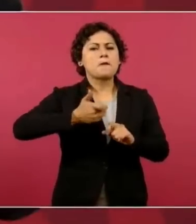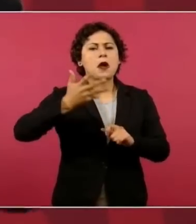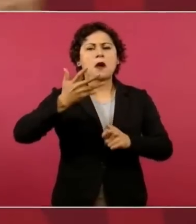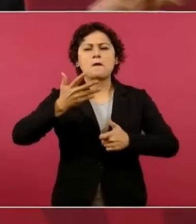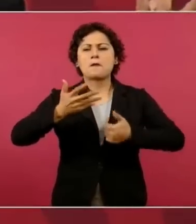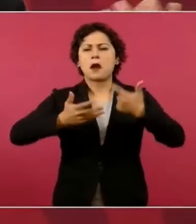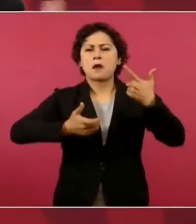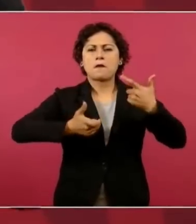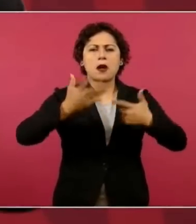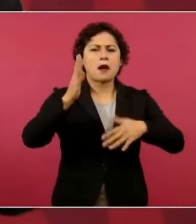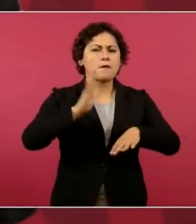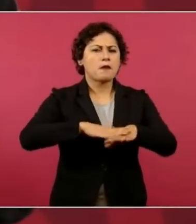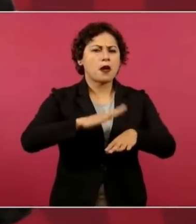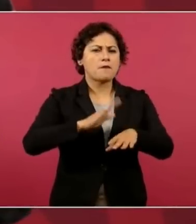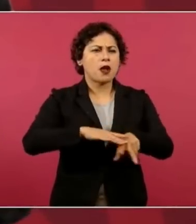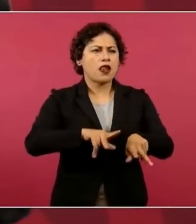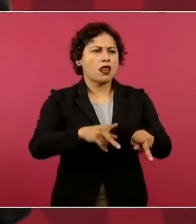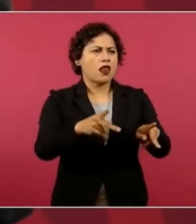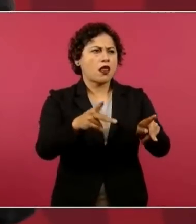precios incontrolable.